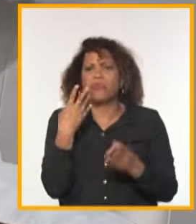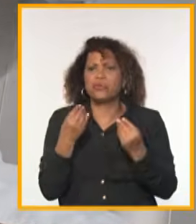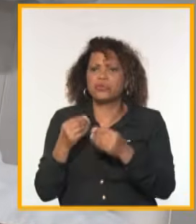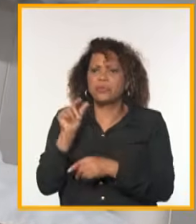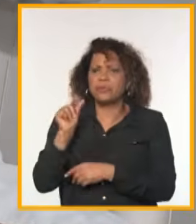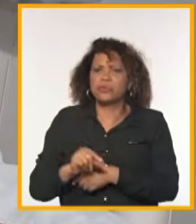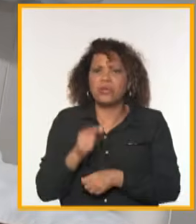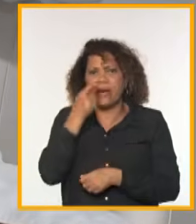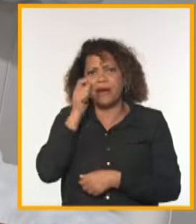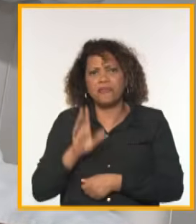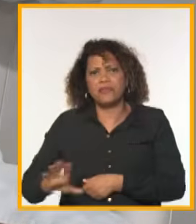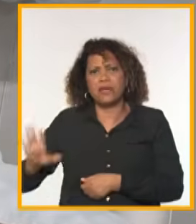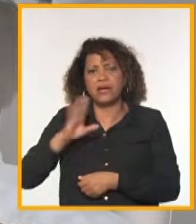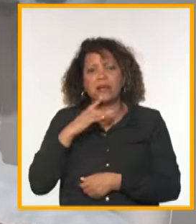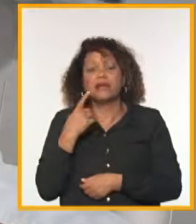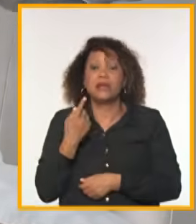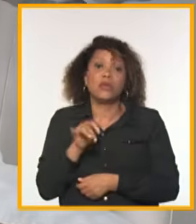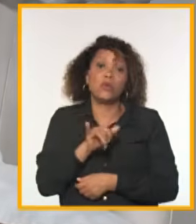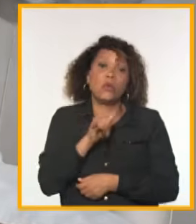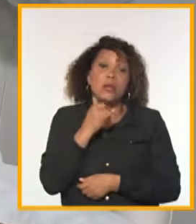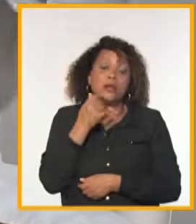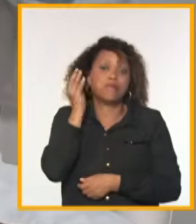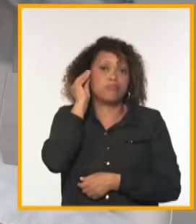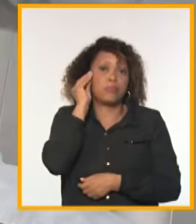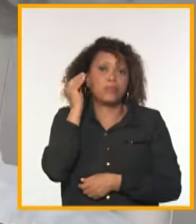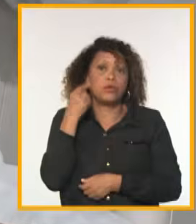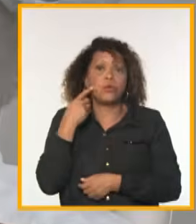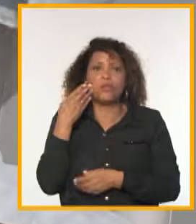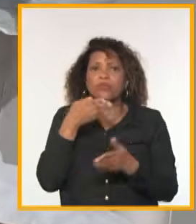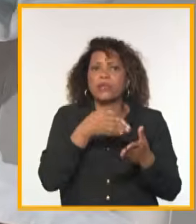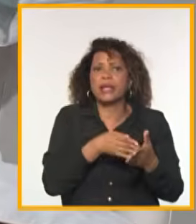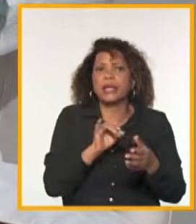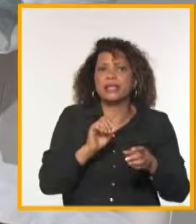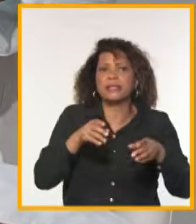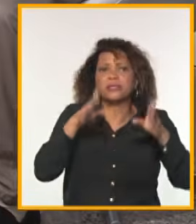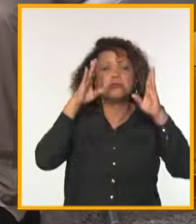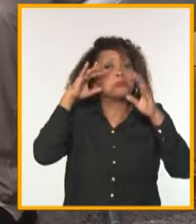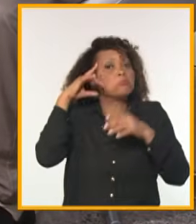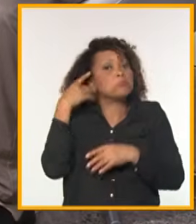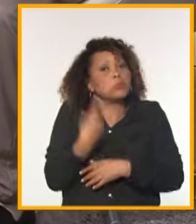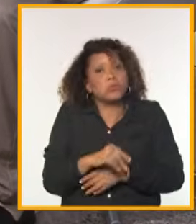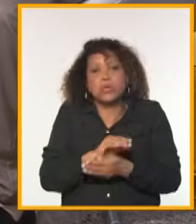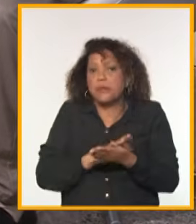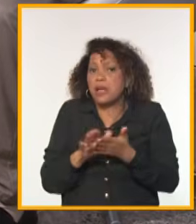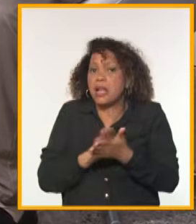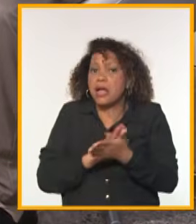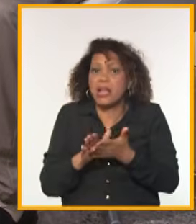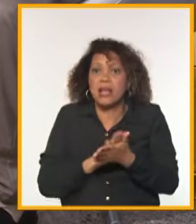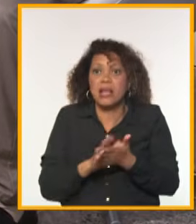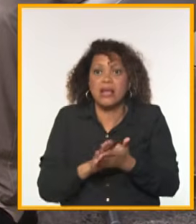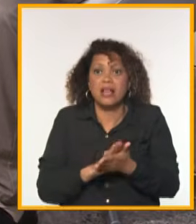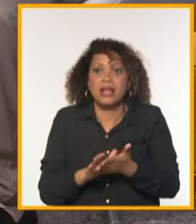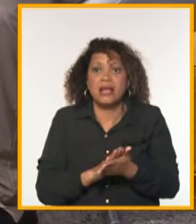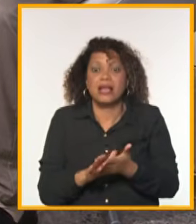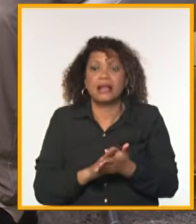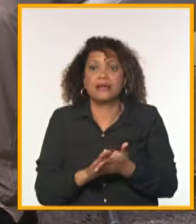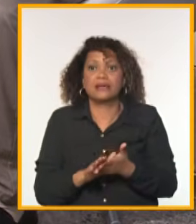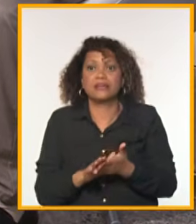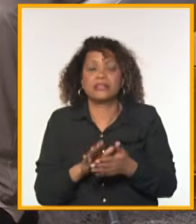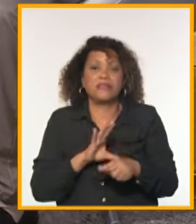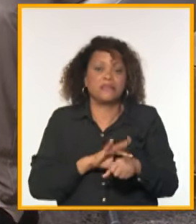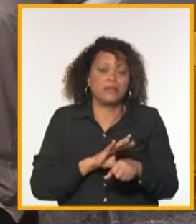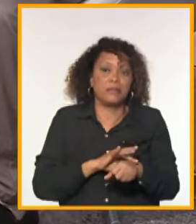tuvimos también que aprender. Lógicamente, cuando yo llegué al instituto, yo no sabía ni la tercera parte de lo que hoy en